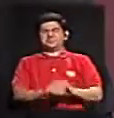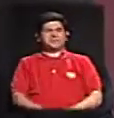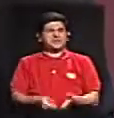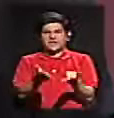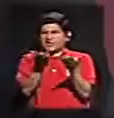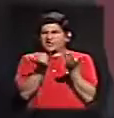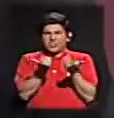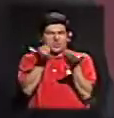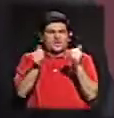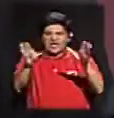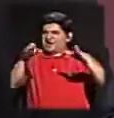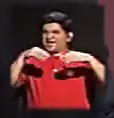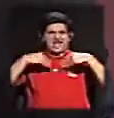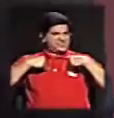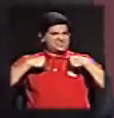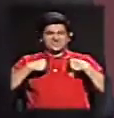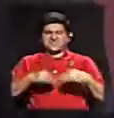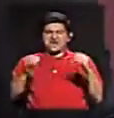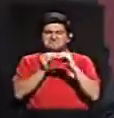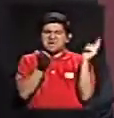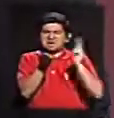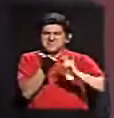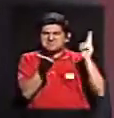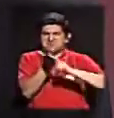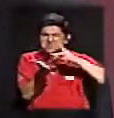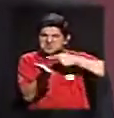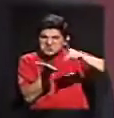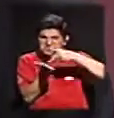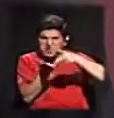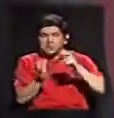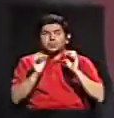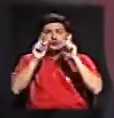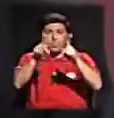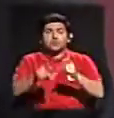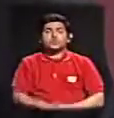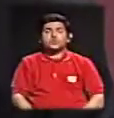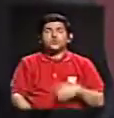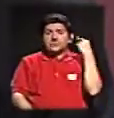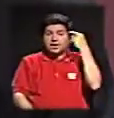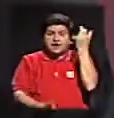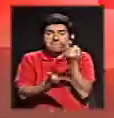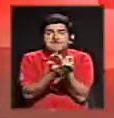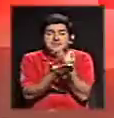reacios a aceptar más impuestos que permitan al Estado financiar